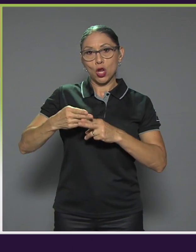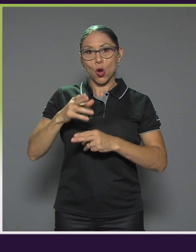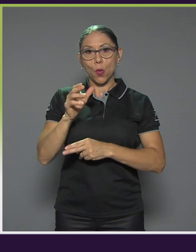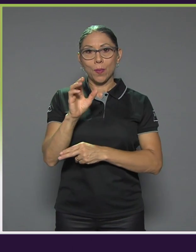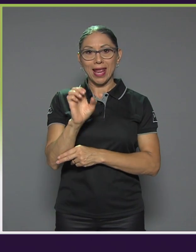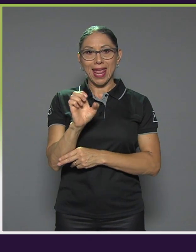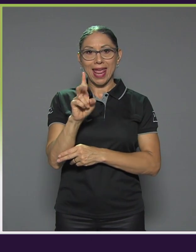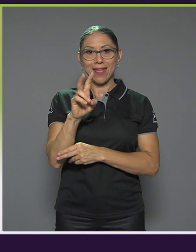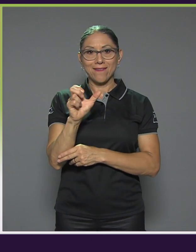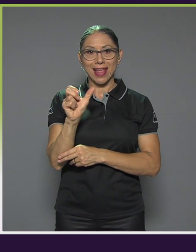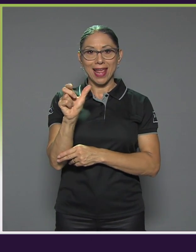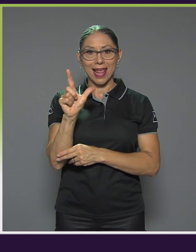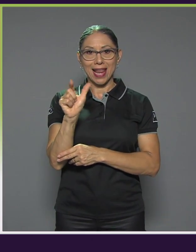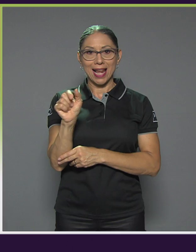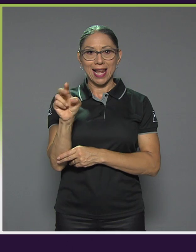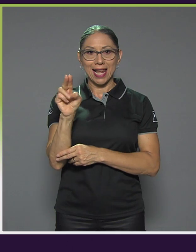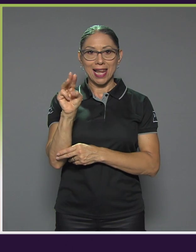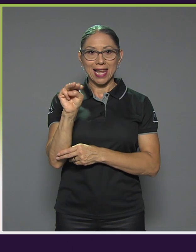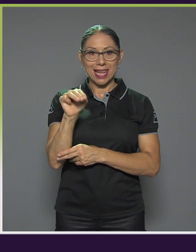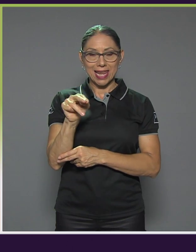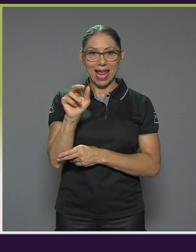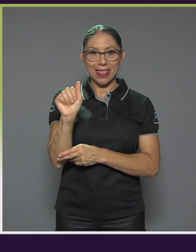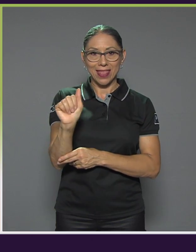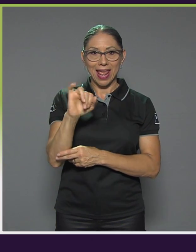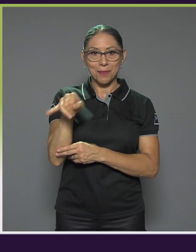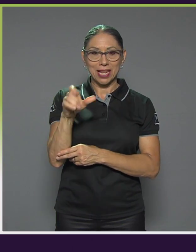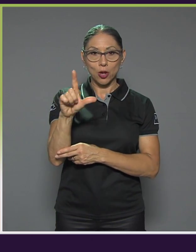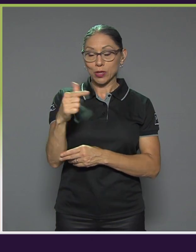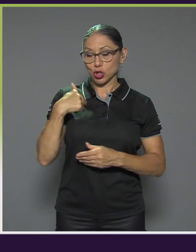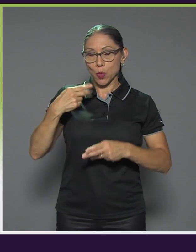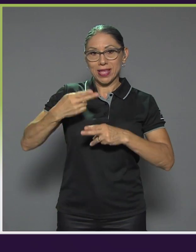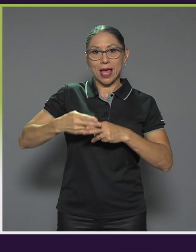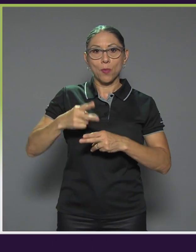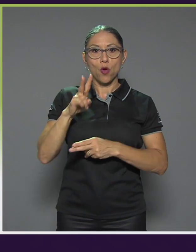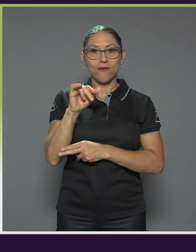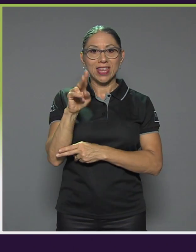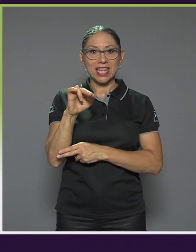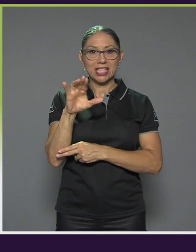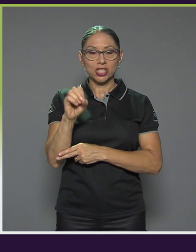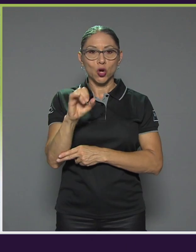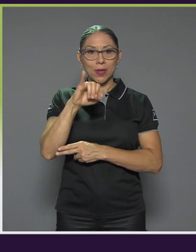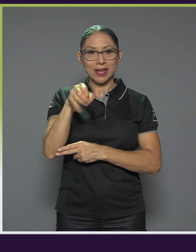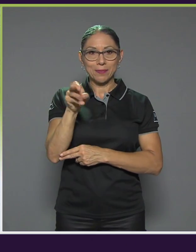evelyn andrea jiménez lópez me llamo bin y suscribiendo marigan